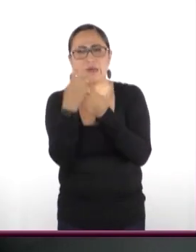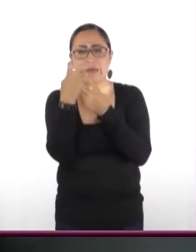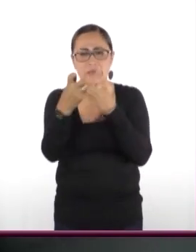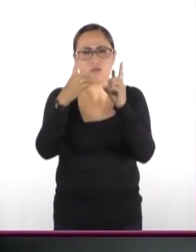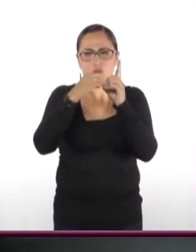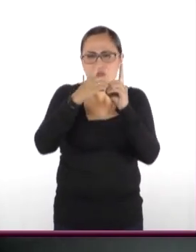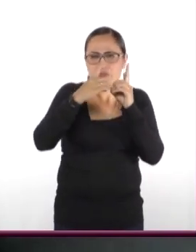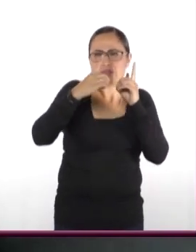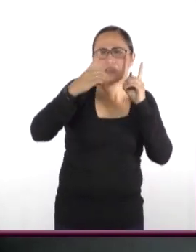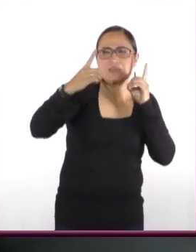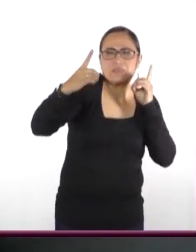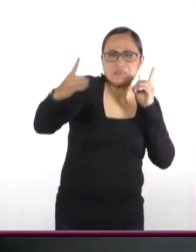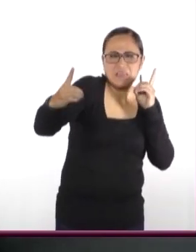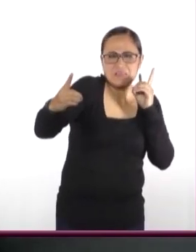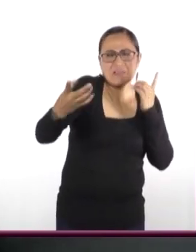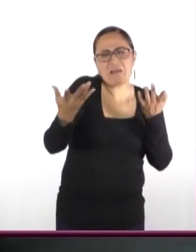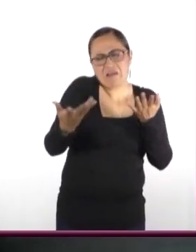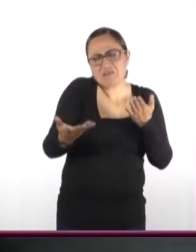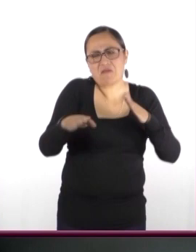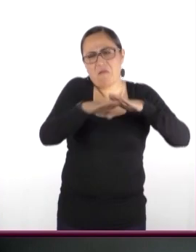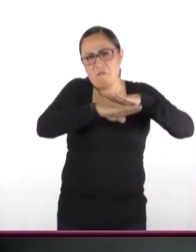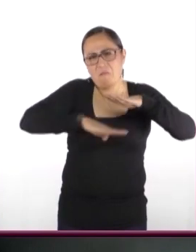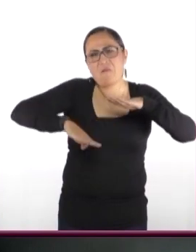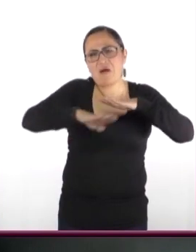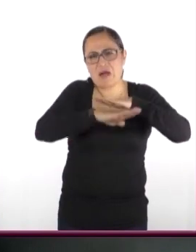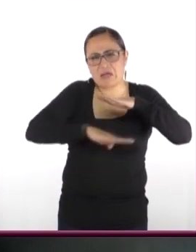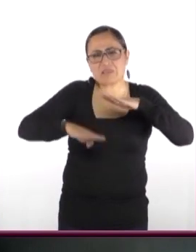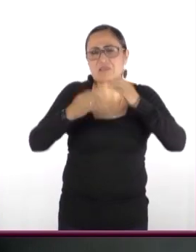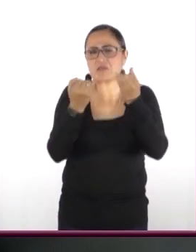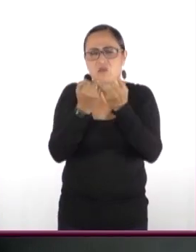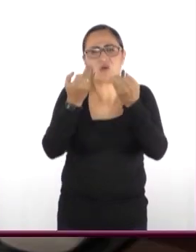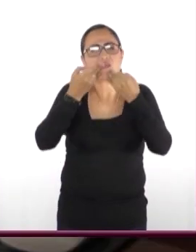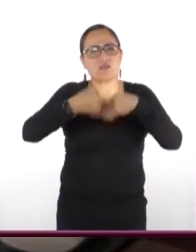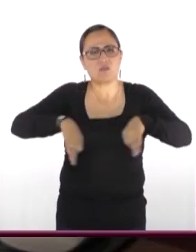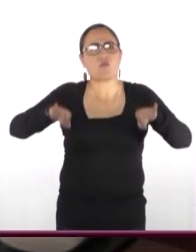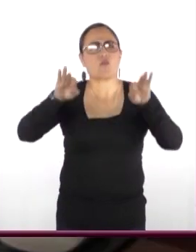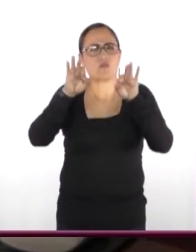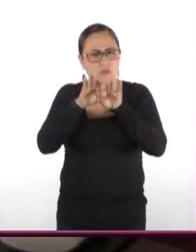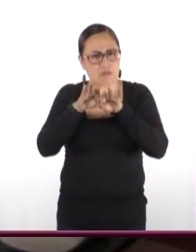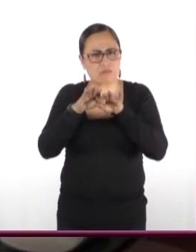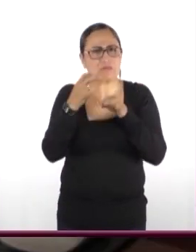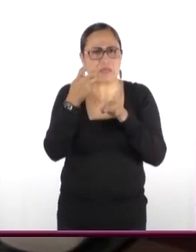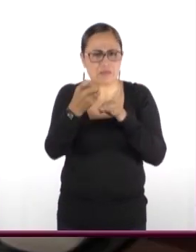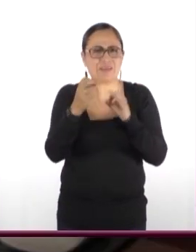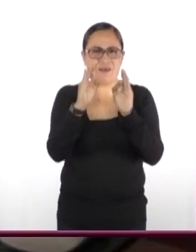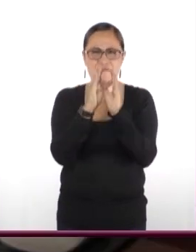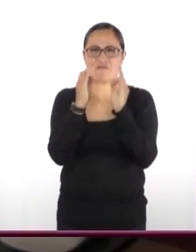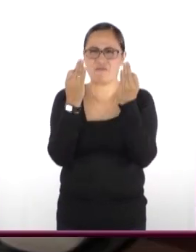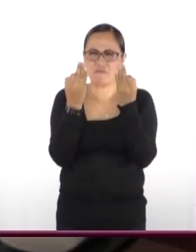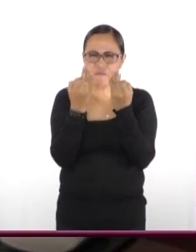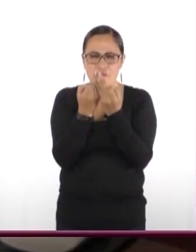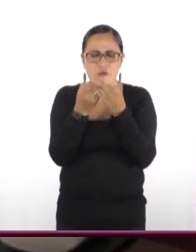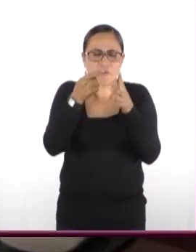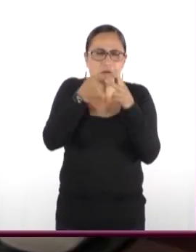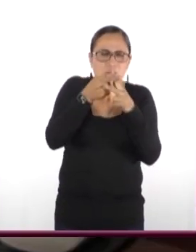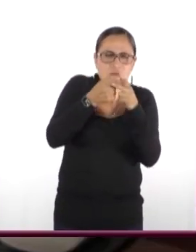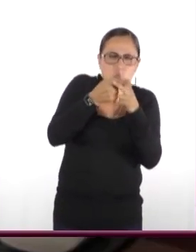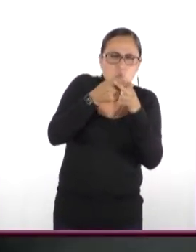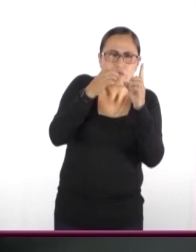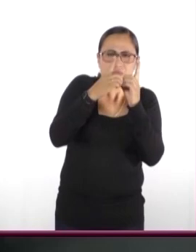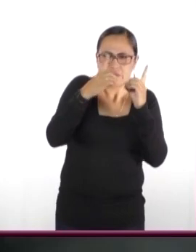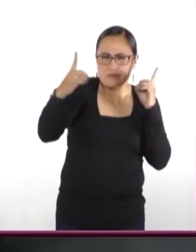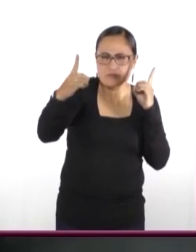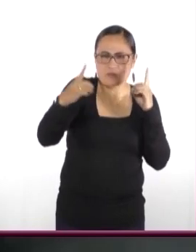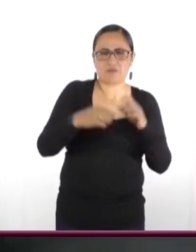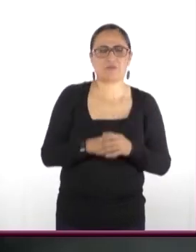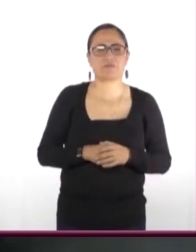determina la distancia de la manera más básica y más importante. Es importantísima esa manera de determinar la distancia.